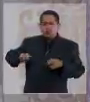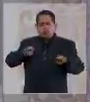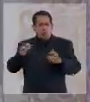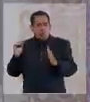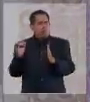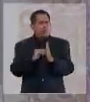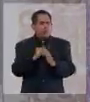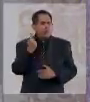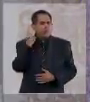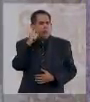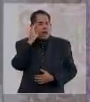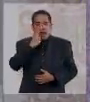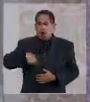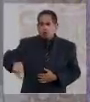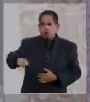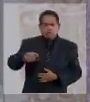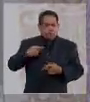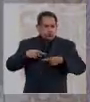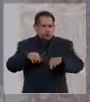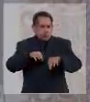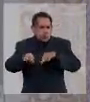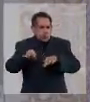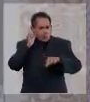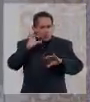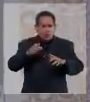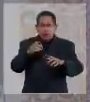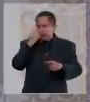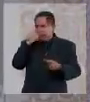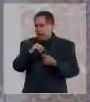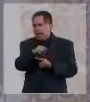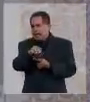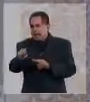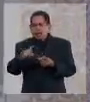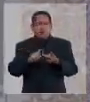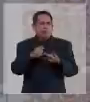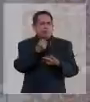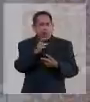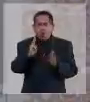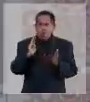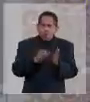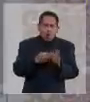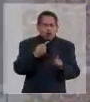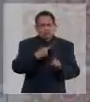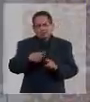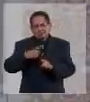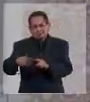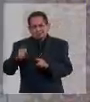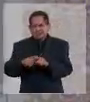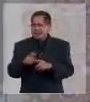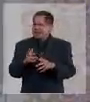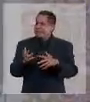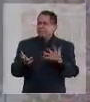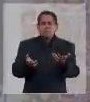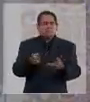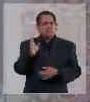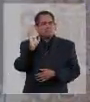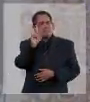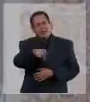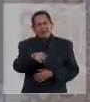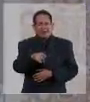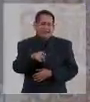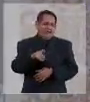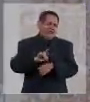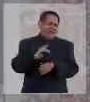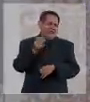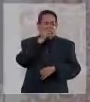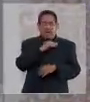precisamente para que la cuota obrero patronal para el Seguro Social, para todas las multas, para todo eso, que es una falacia tener